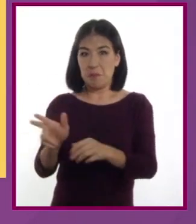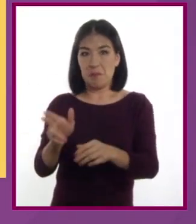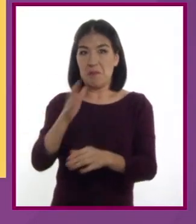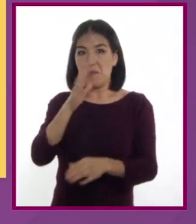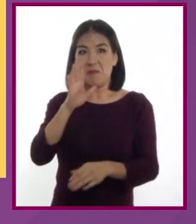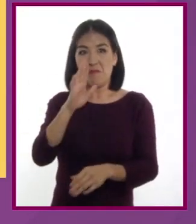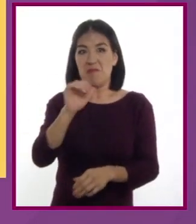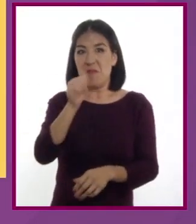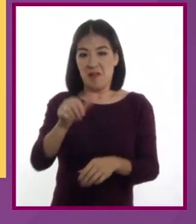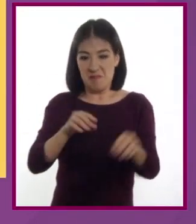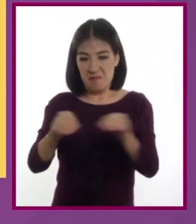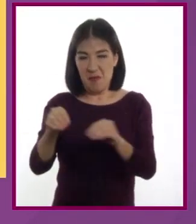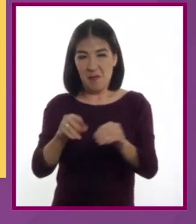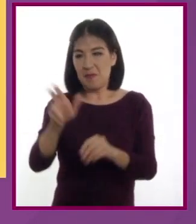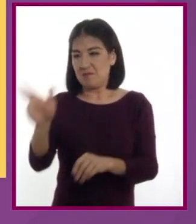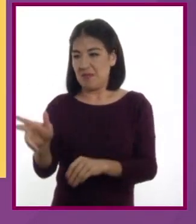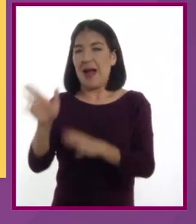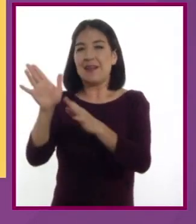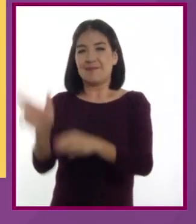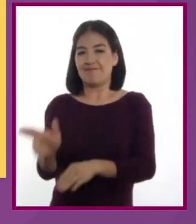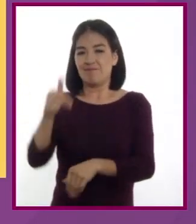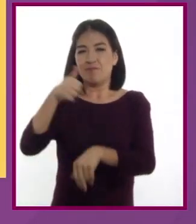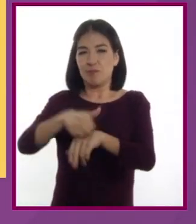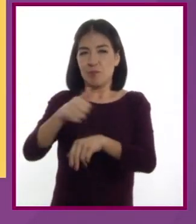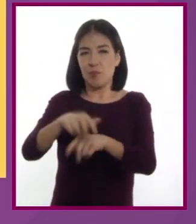números positivos, como pueden ver en la imagen.